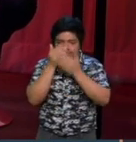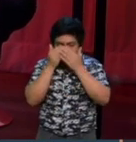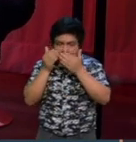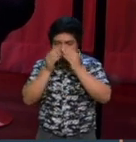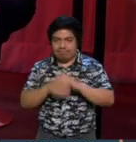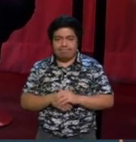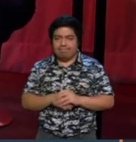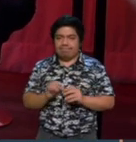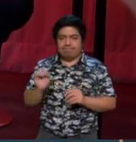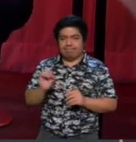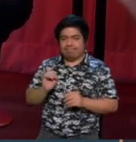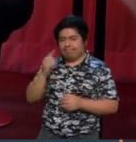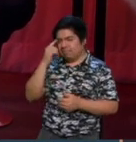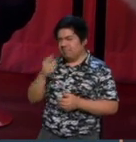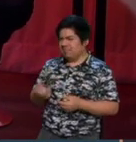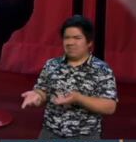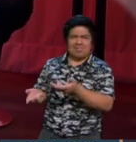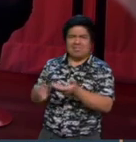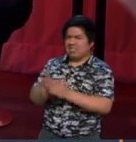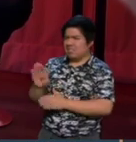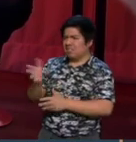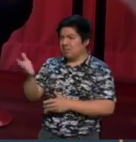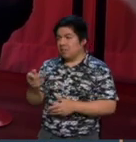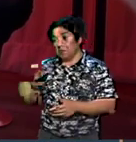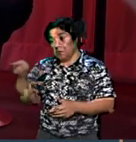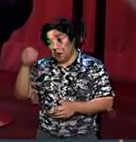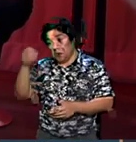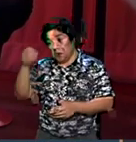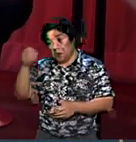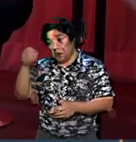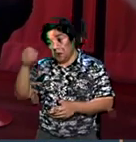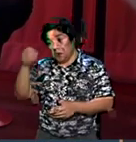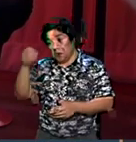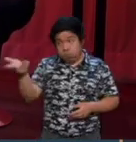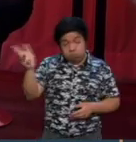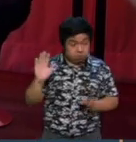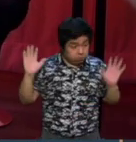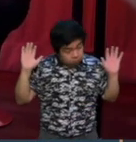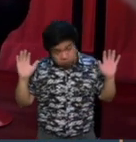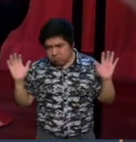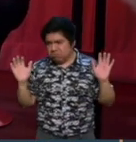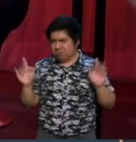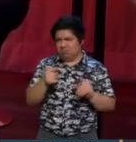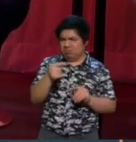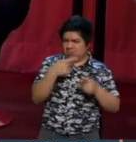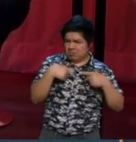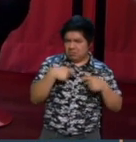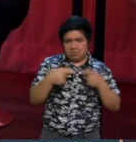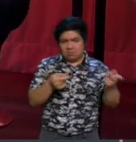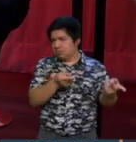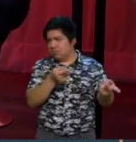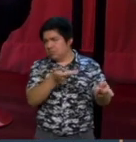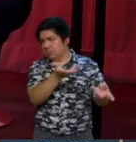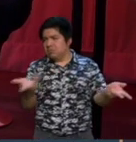La Ciudad de Me México parece está avanzando más que nunca. Pues en su perspectiva está avanzando. Es que en el ¿no? diagnóstico No, la mayoría de la gente. Hay que preguntarle. ¿Me recuerdas